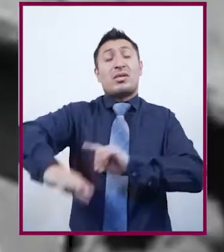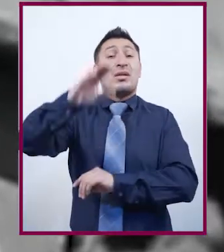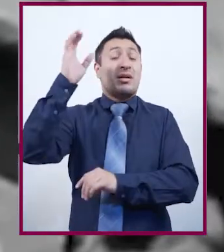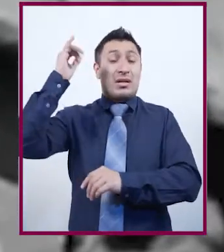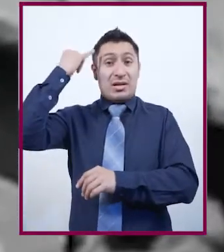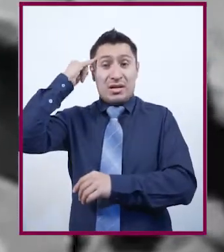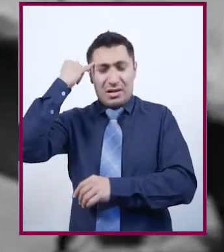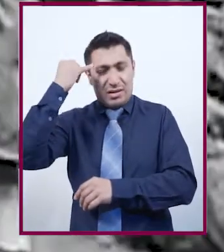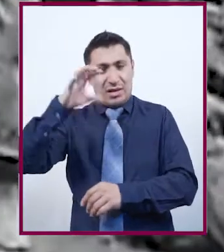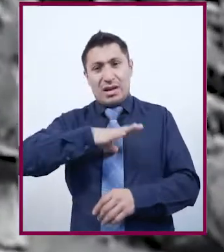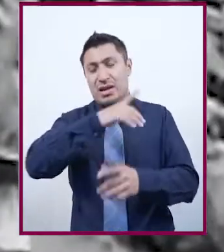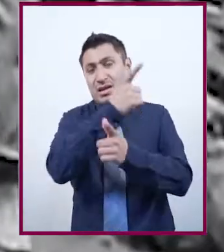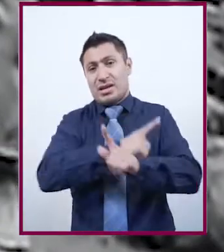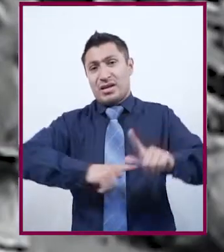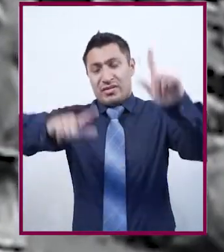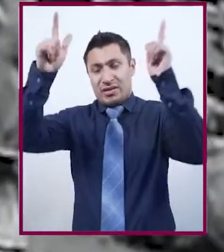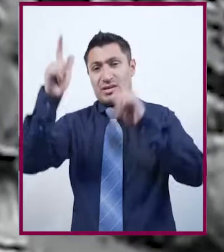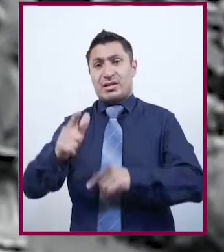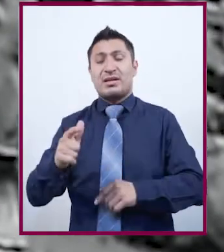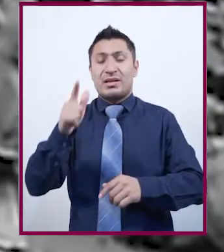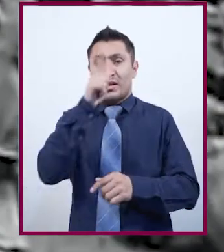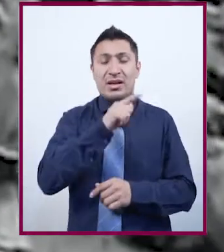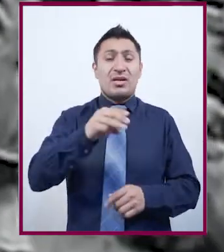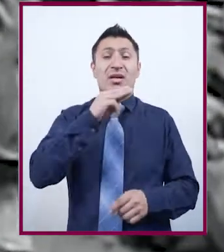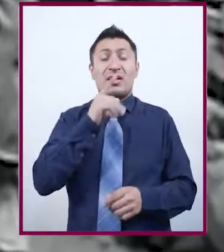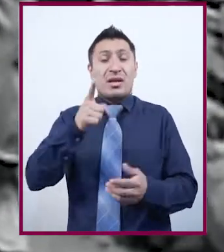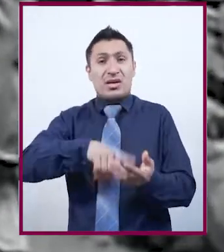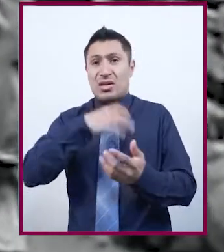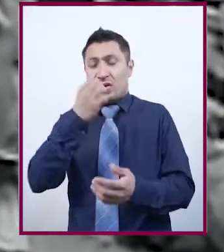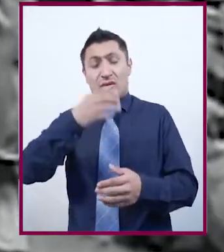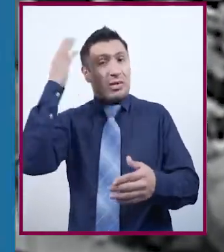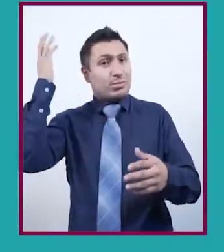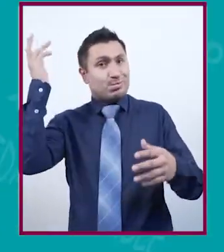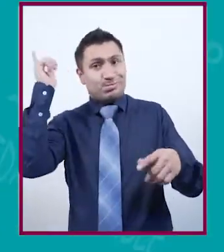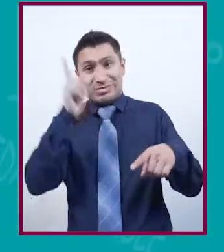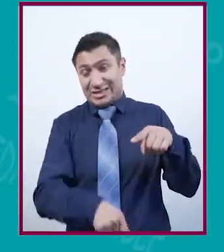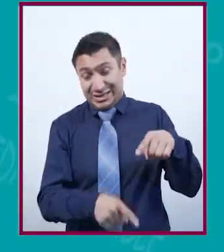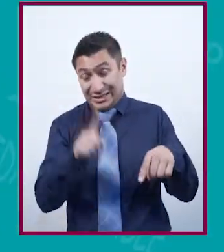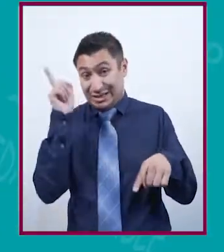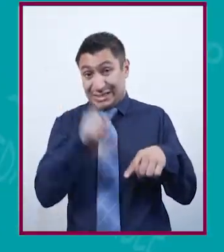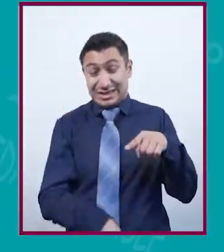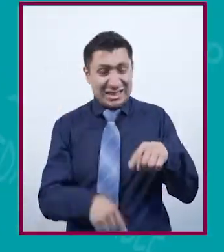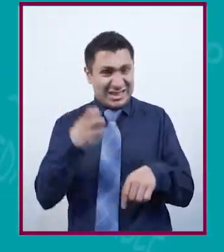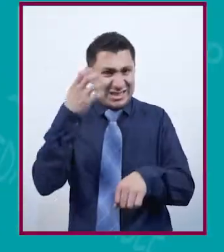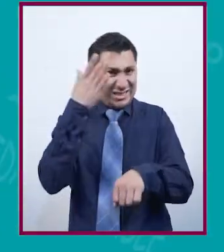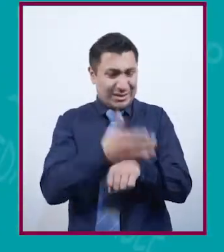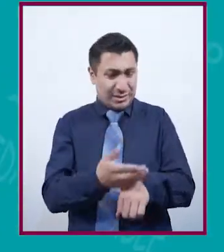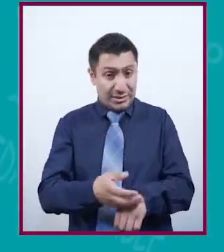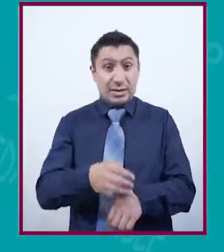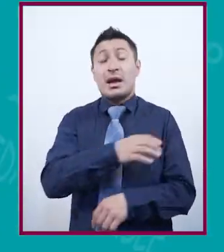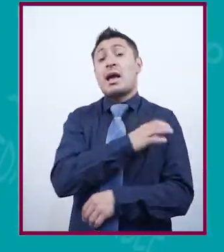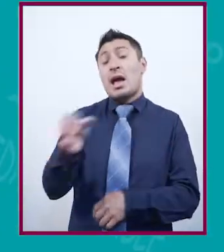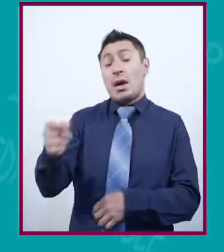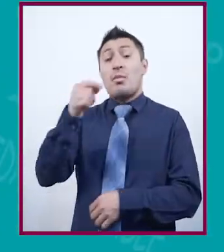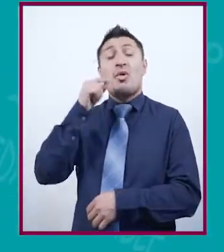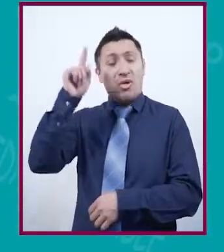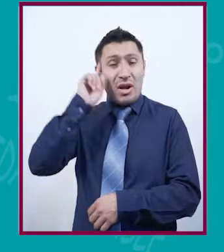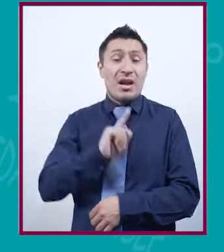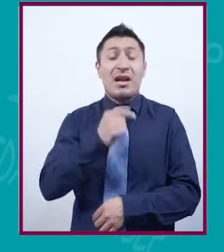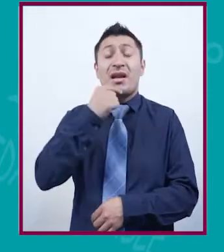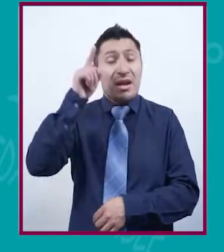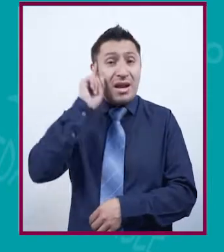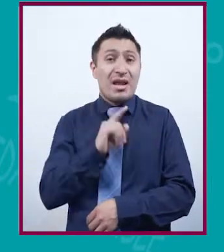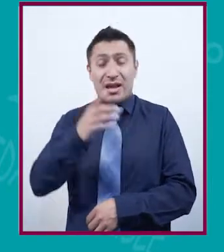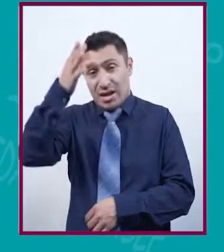indígena se coartaba la libertad de usar la lengua materna dentro de las escuelas. En el campo, las niñas aprendían las labores domésticas